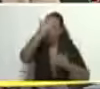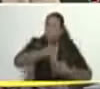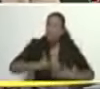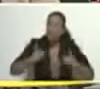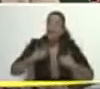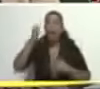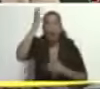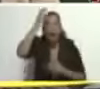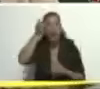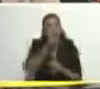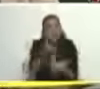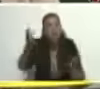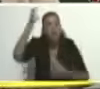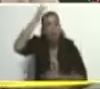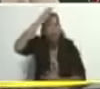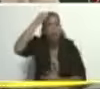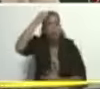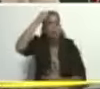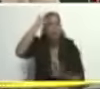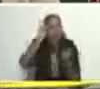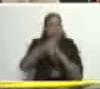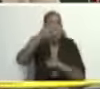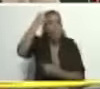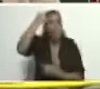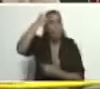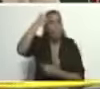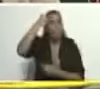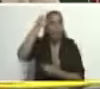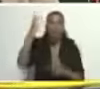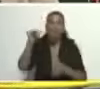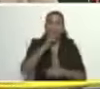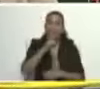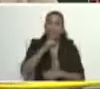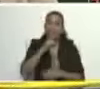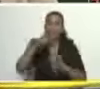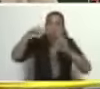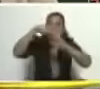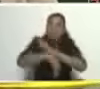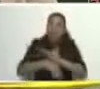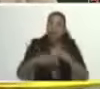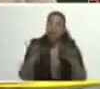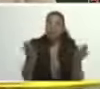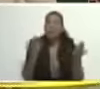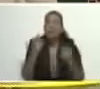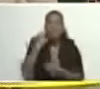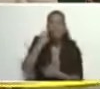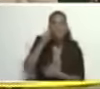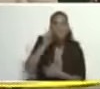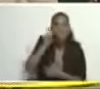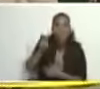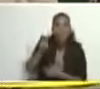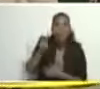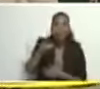crear conciencia. Por eso hay que buscar la información y There's cuestionar lo que vemos.